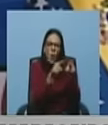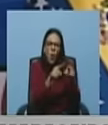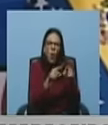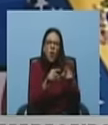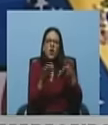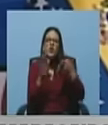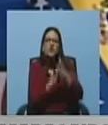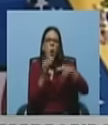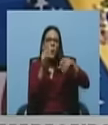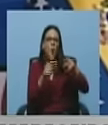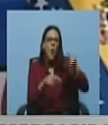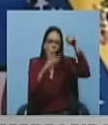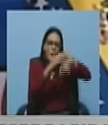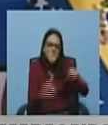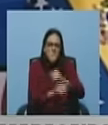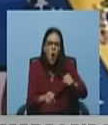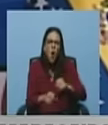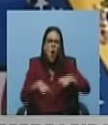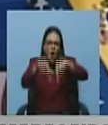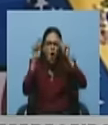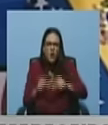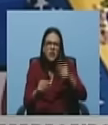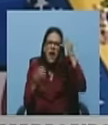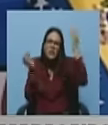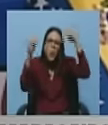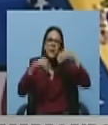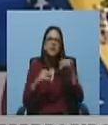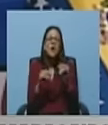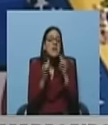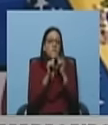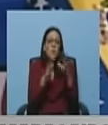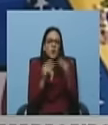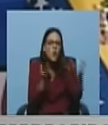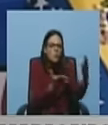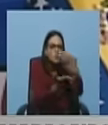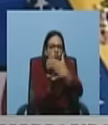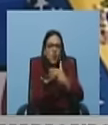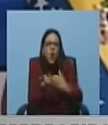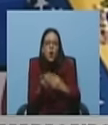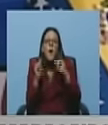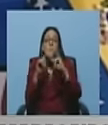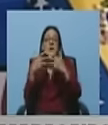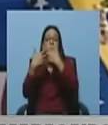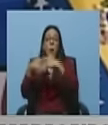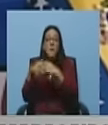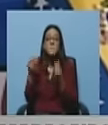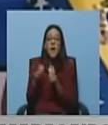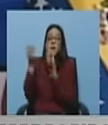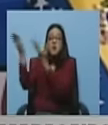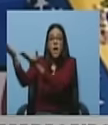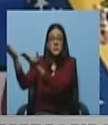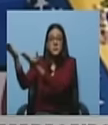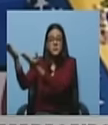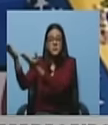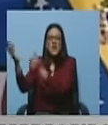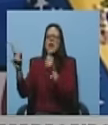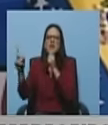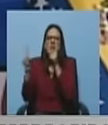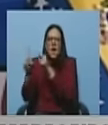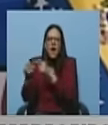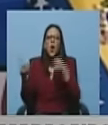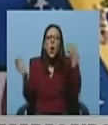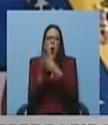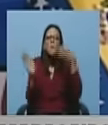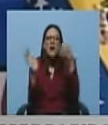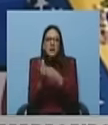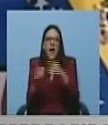pozos, contratos, operaciones, a la misma empresa, a la misma empresa que lo tenía para el golpe de